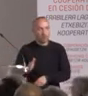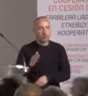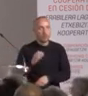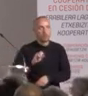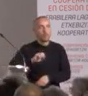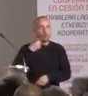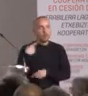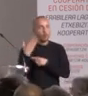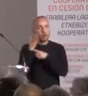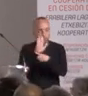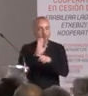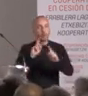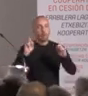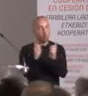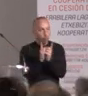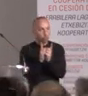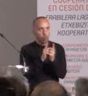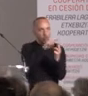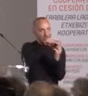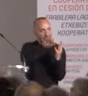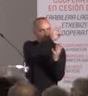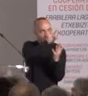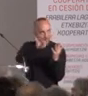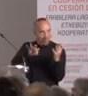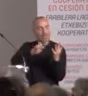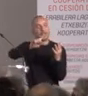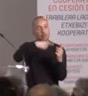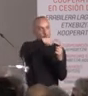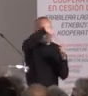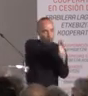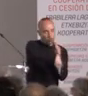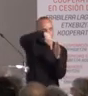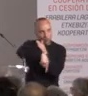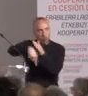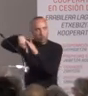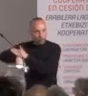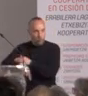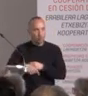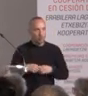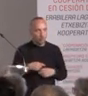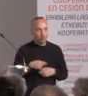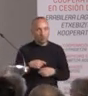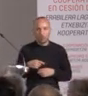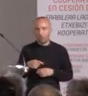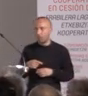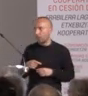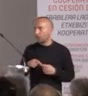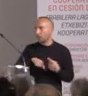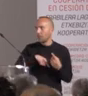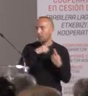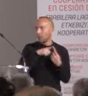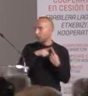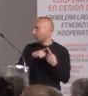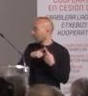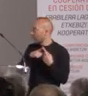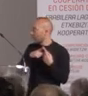muy brevemente y después ya les vamos dando paso a cada una para que pueda contarnos. Bueno, en